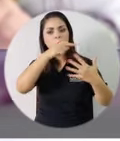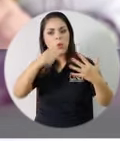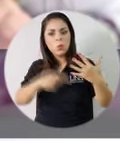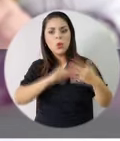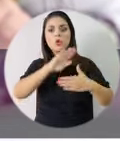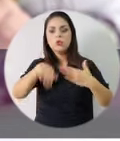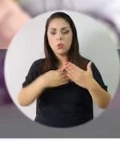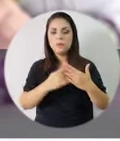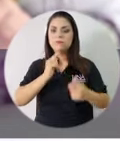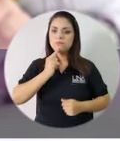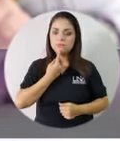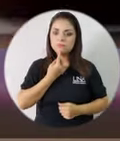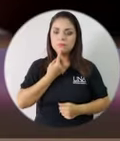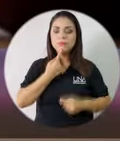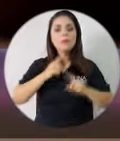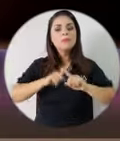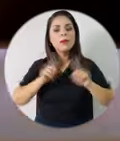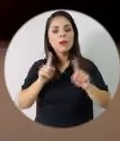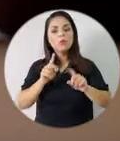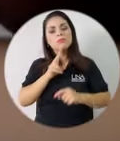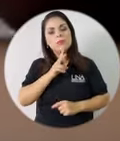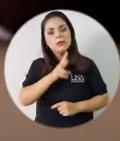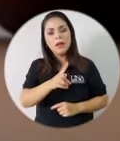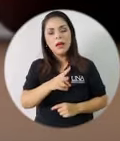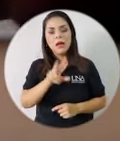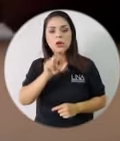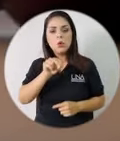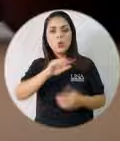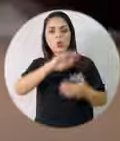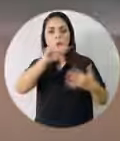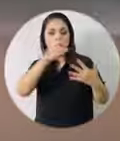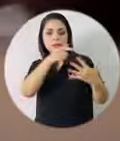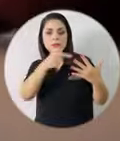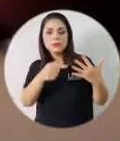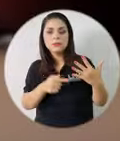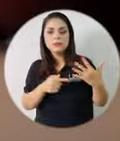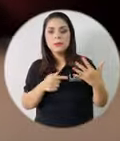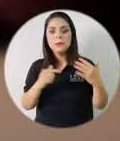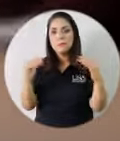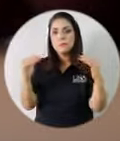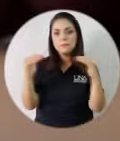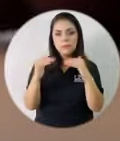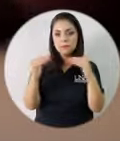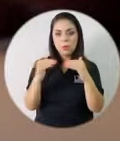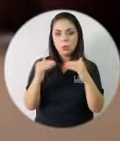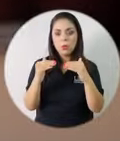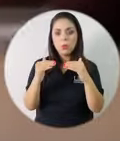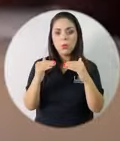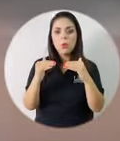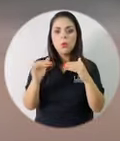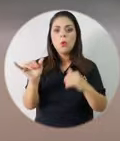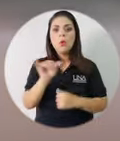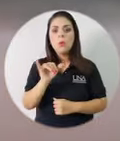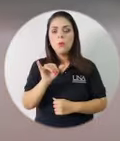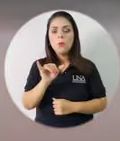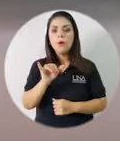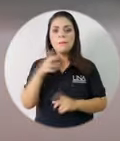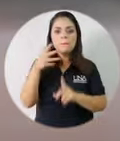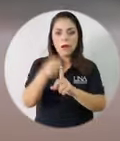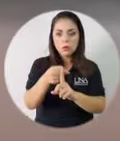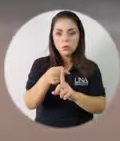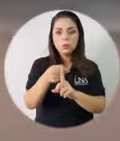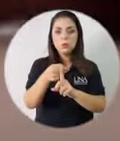seriedad, ciertamente no todas logran los mismos niveles de retorno, es decir, no todas pueden tener el mismo